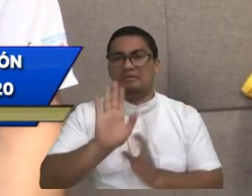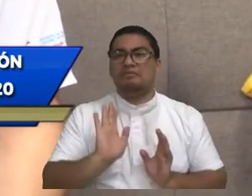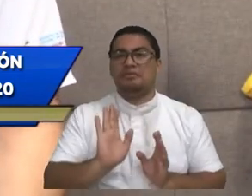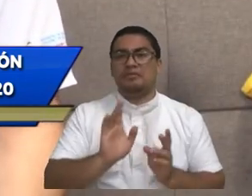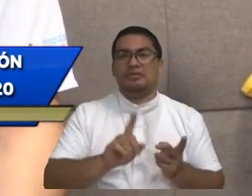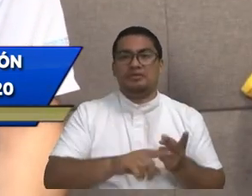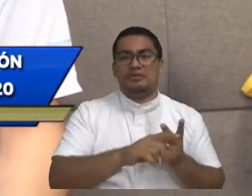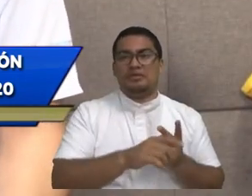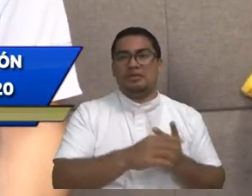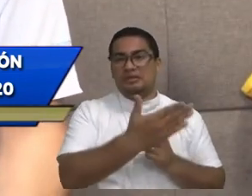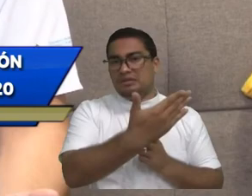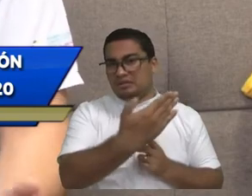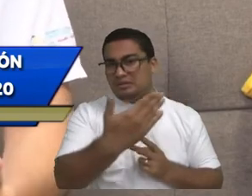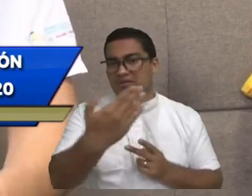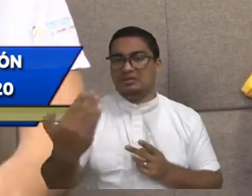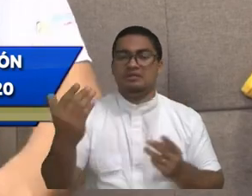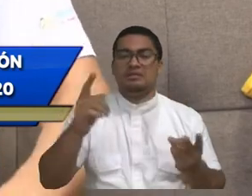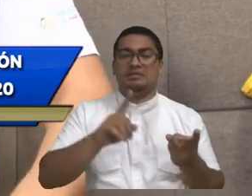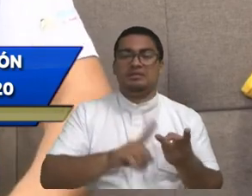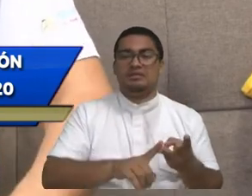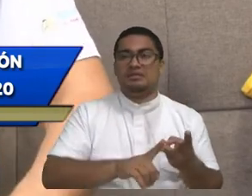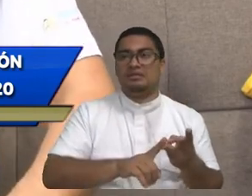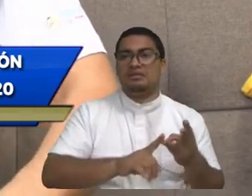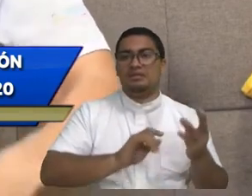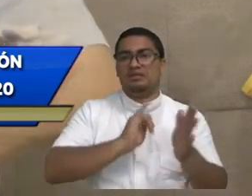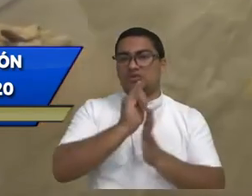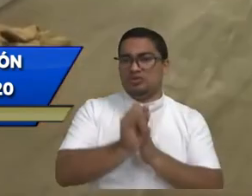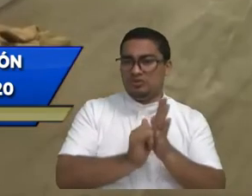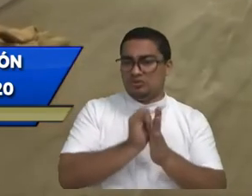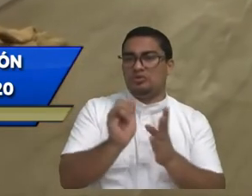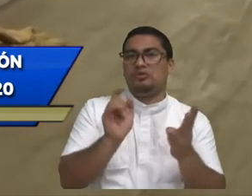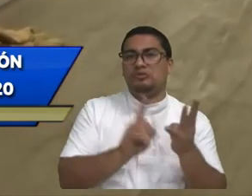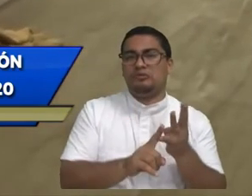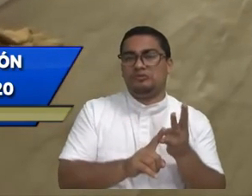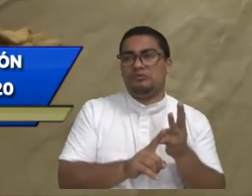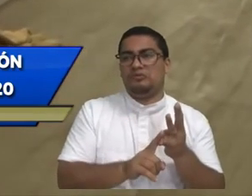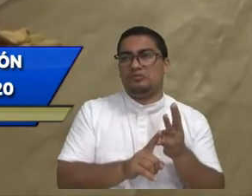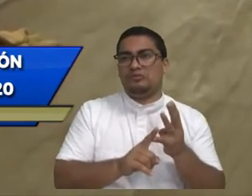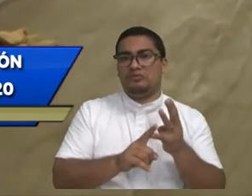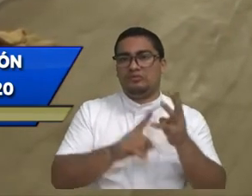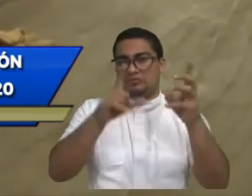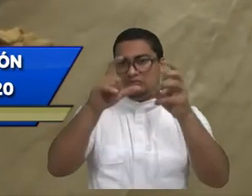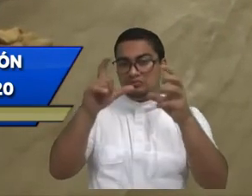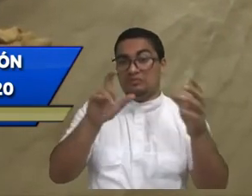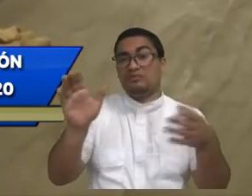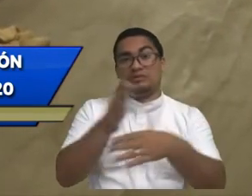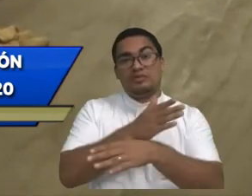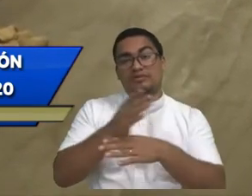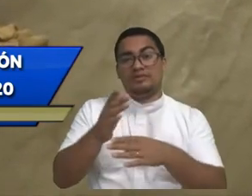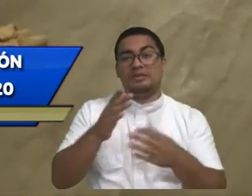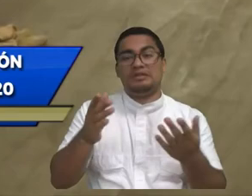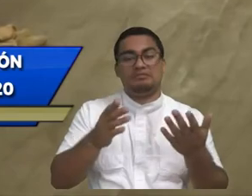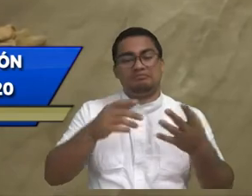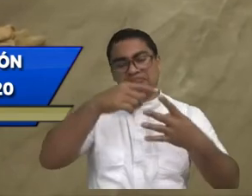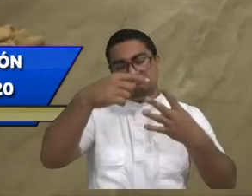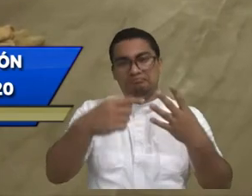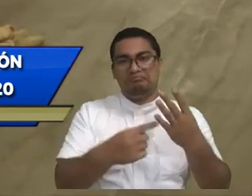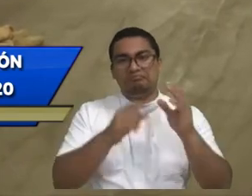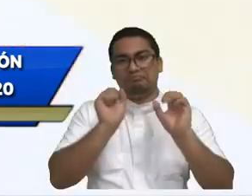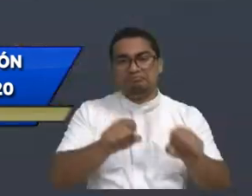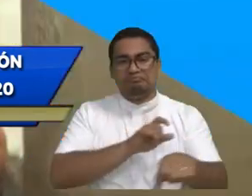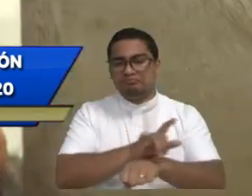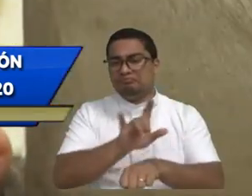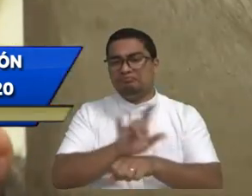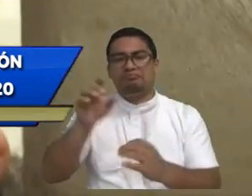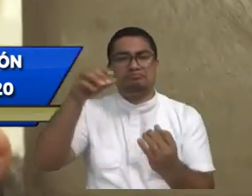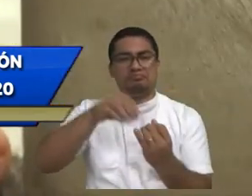instagram en twitter para poder informar en el dolor en base a la población todo lo que estamos desarrollando